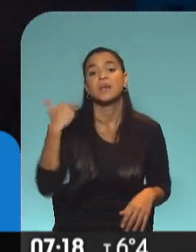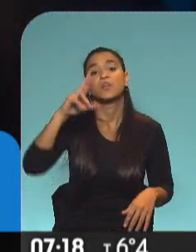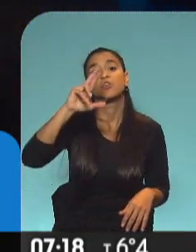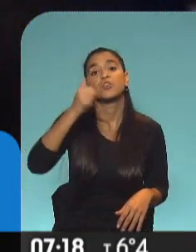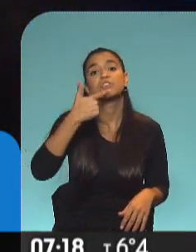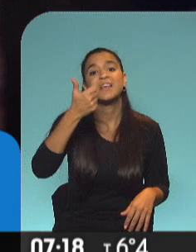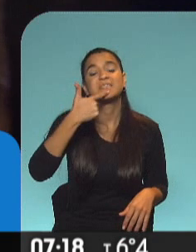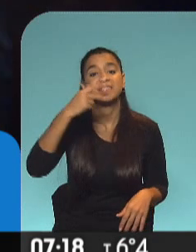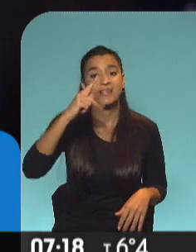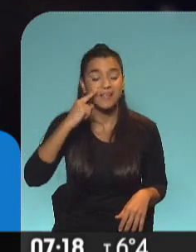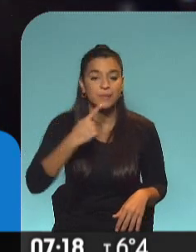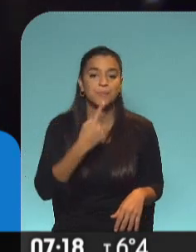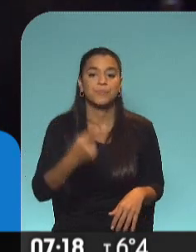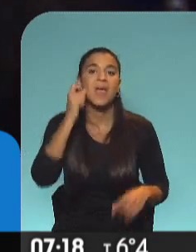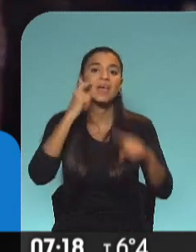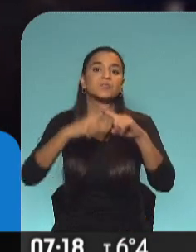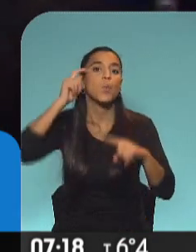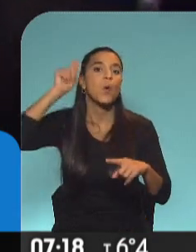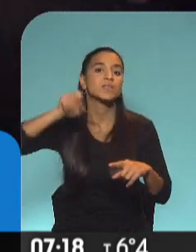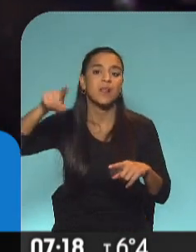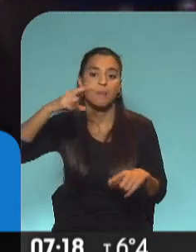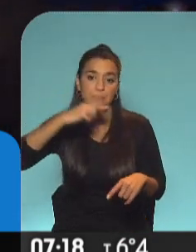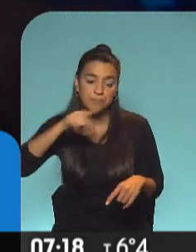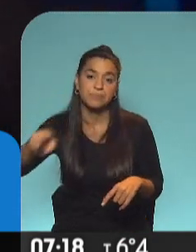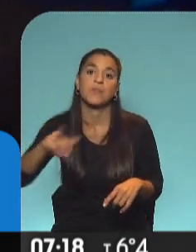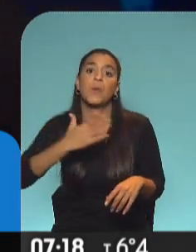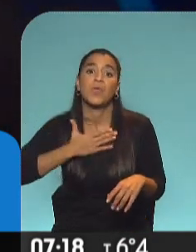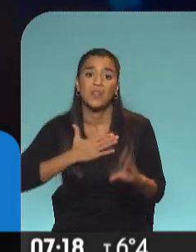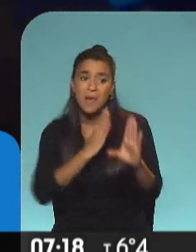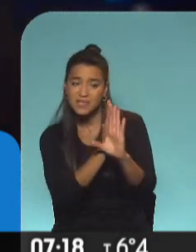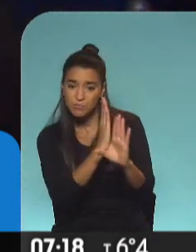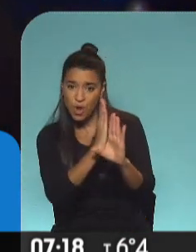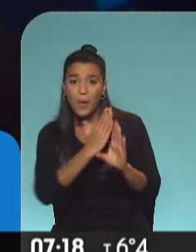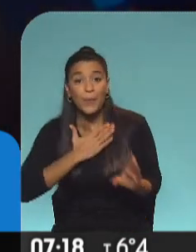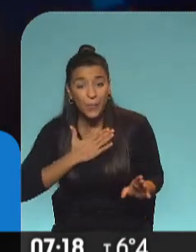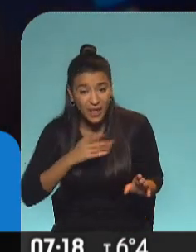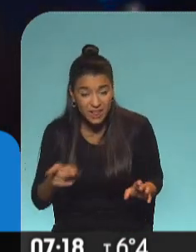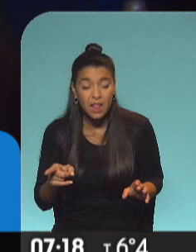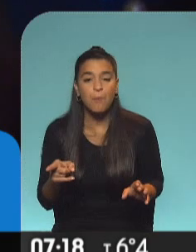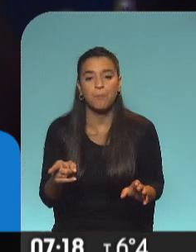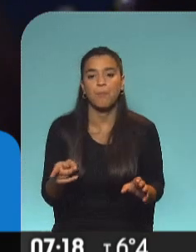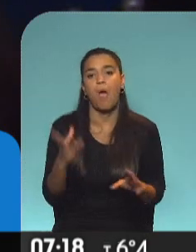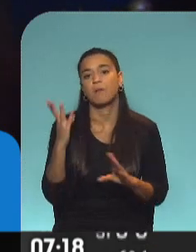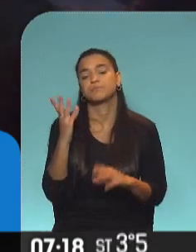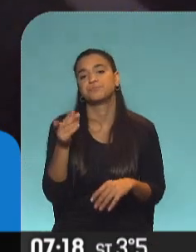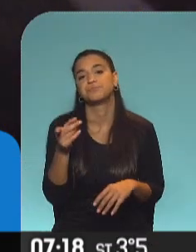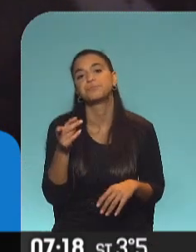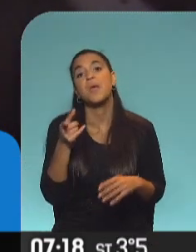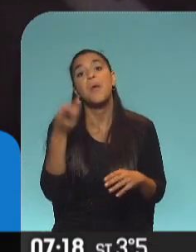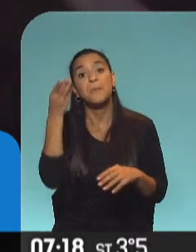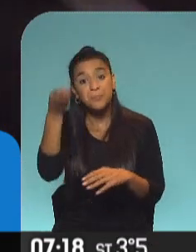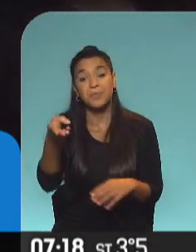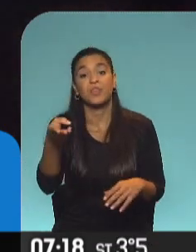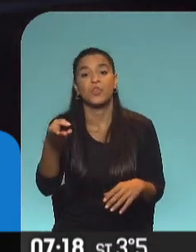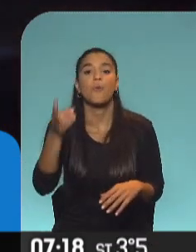juez de La Plata, una de las supuestas víctimas de este espionaje ilegal que terminó con él fuera del Poder Judicial, pidió que